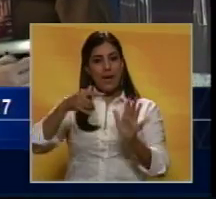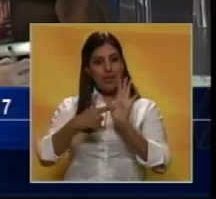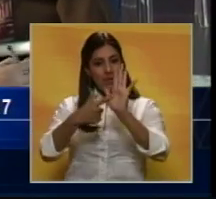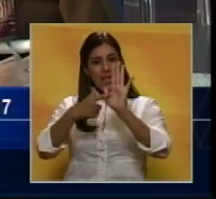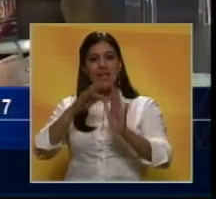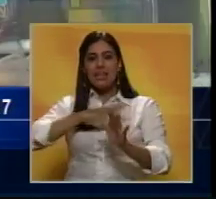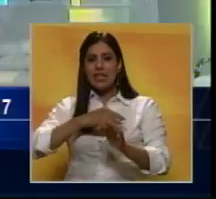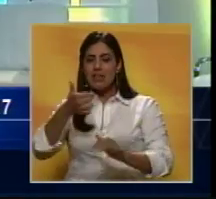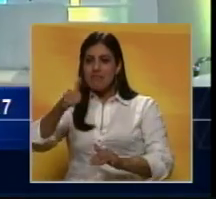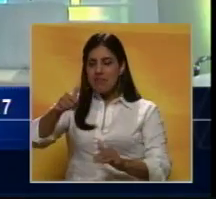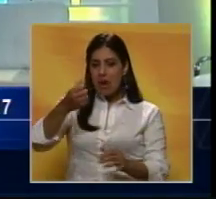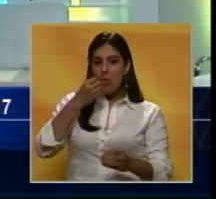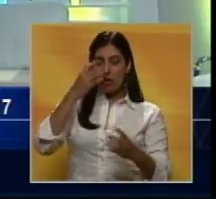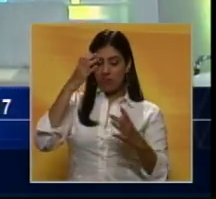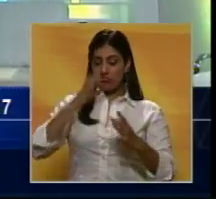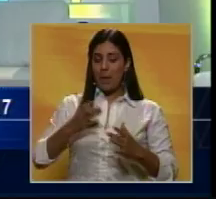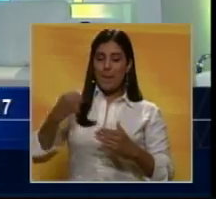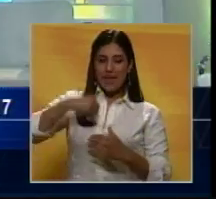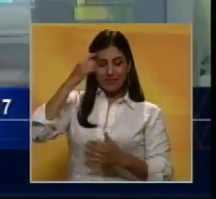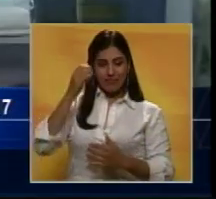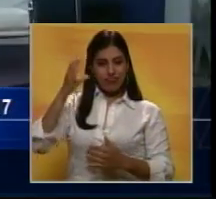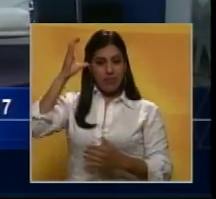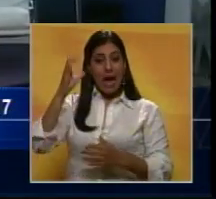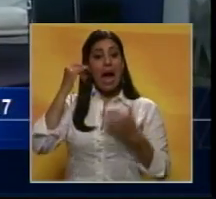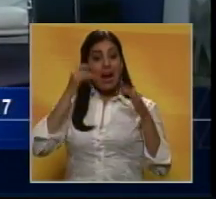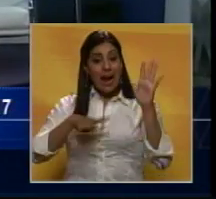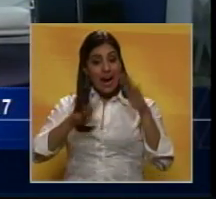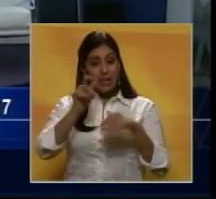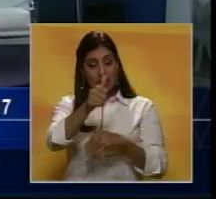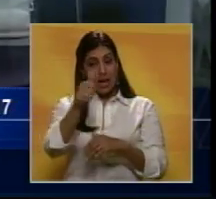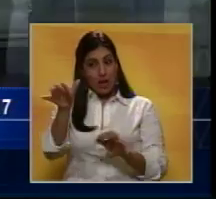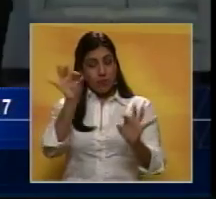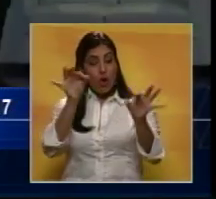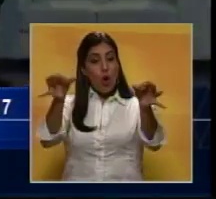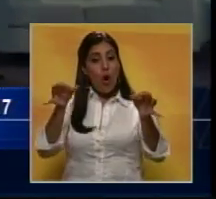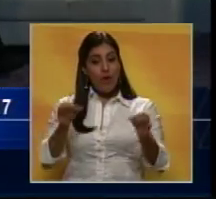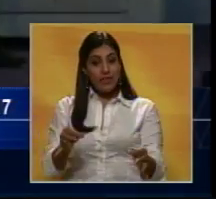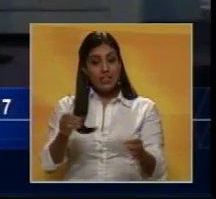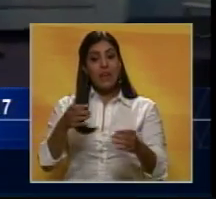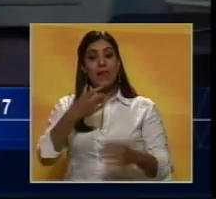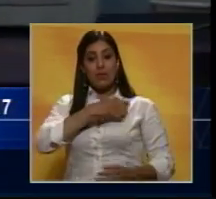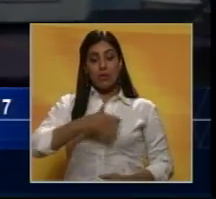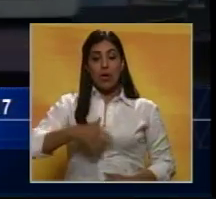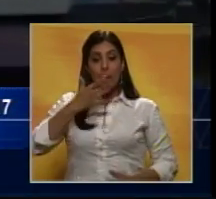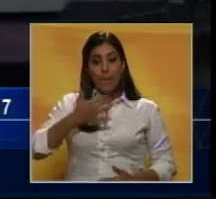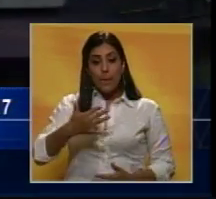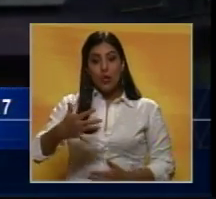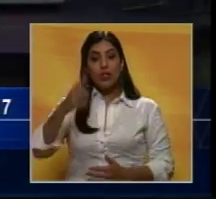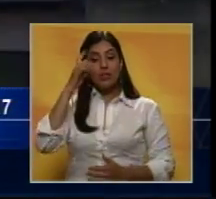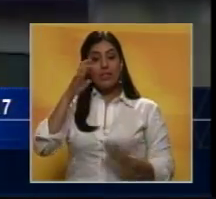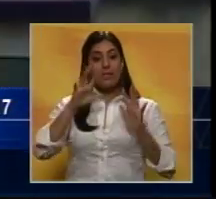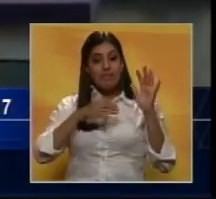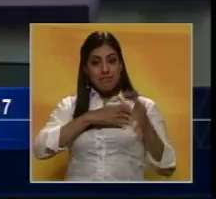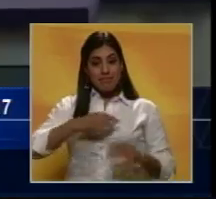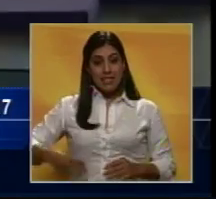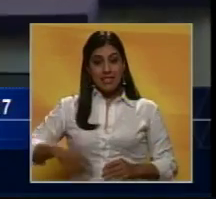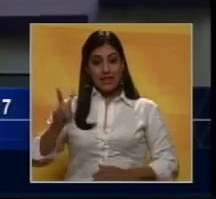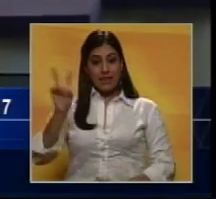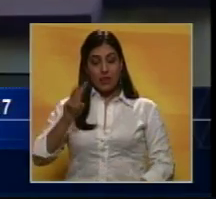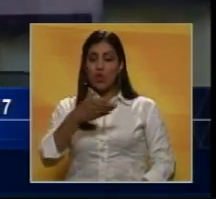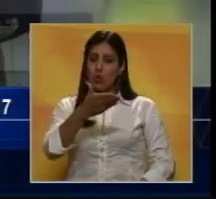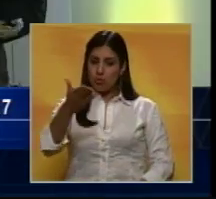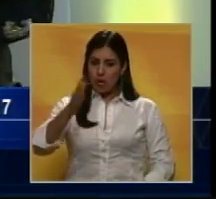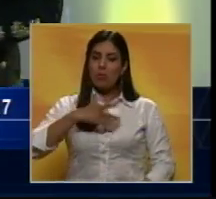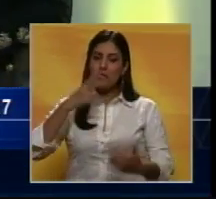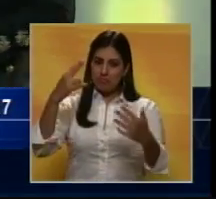mostrar que tienen más que un buen físico. 14 de ellos serán los aspirantes oficiales a la bufanda en la próxima edición del Mr. Venezuela y